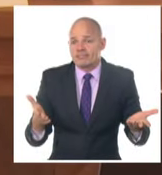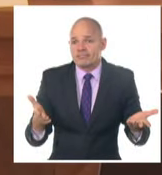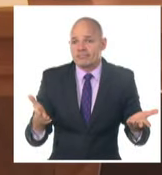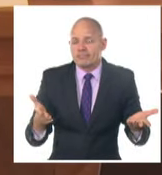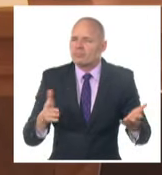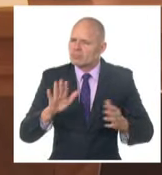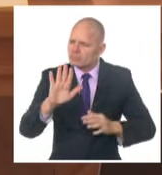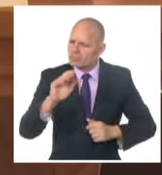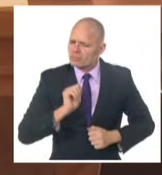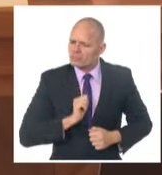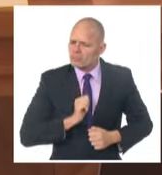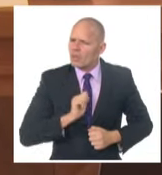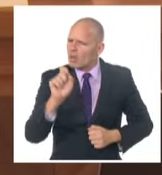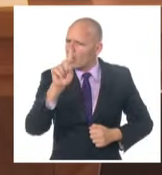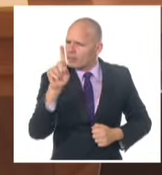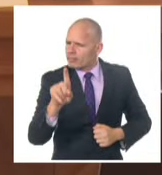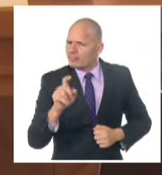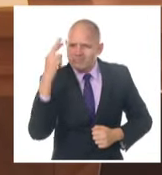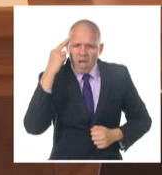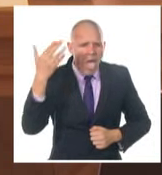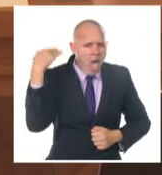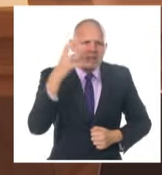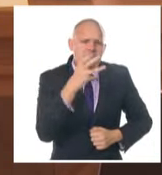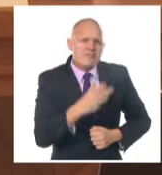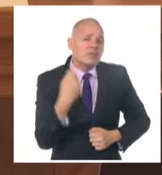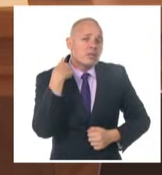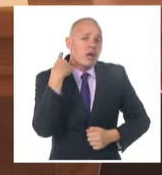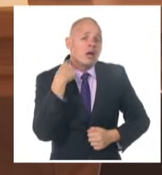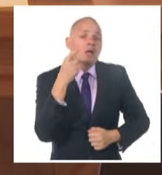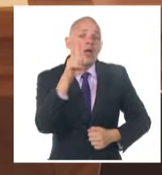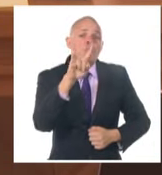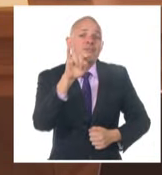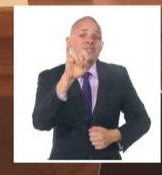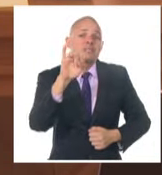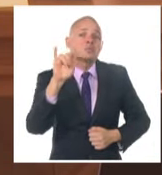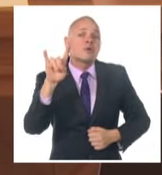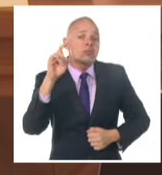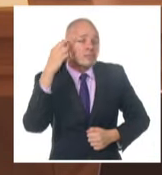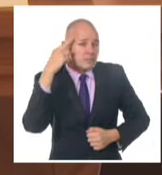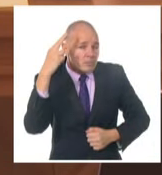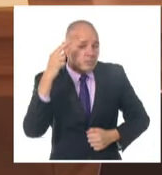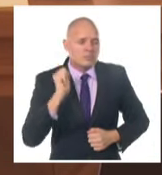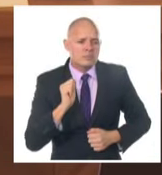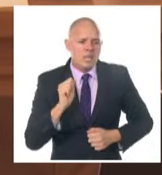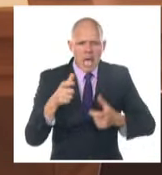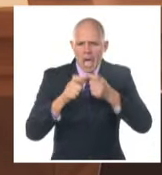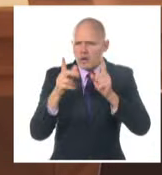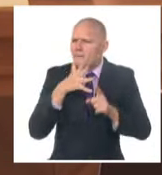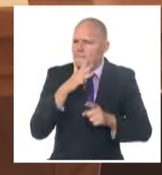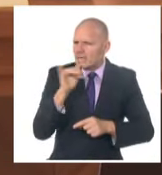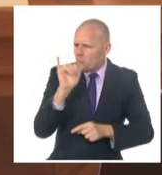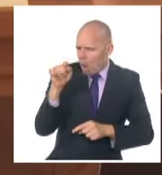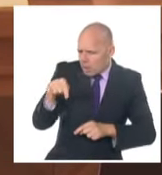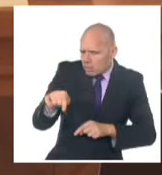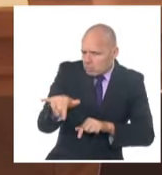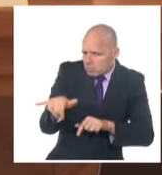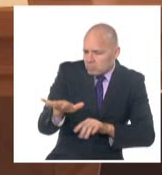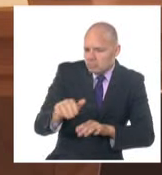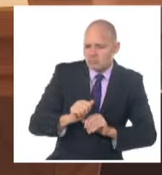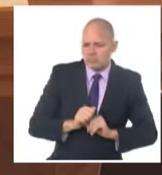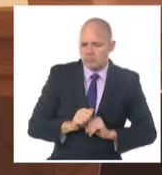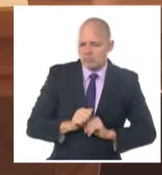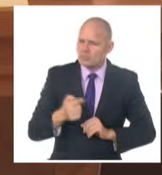en 1979, en una cumbre similar a esta. Si acaso no se